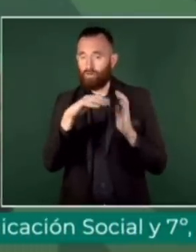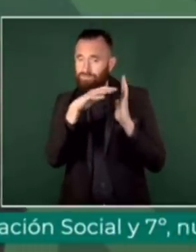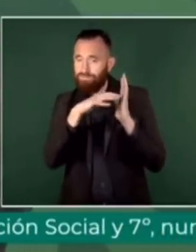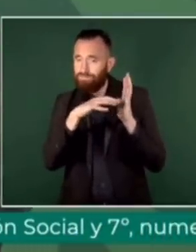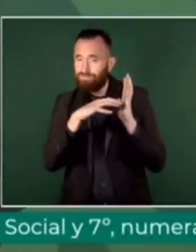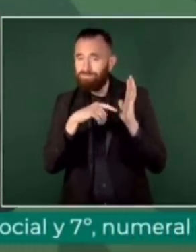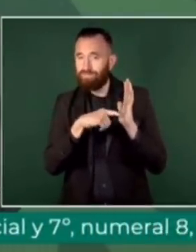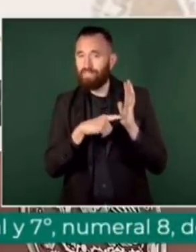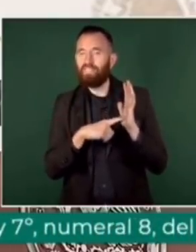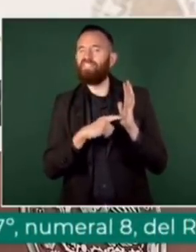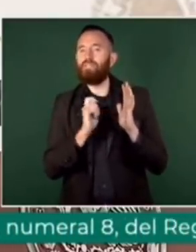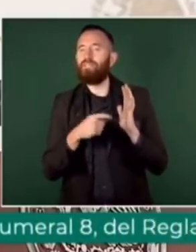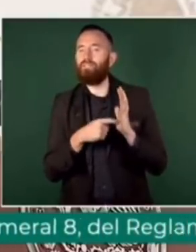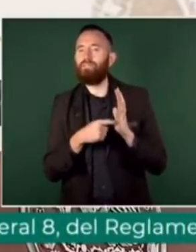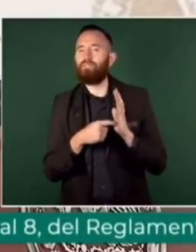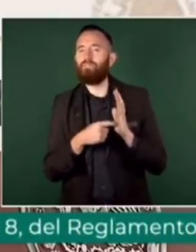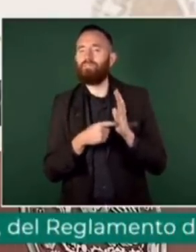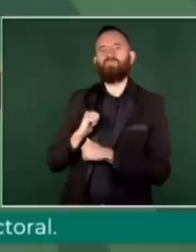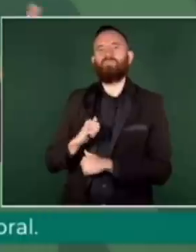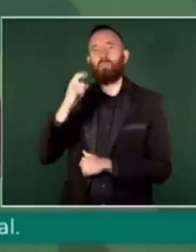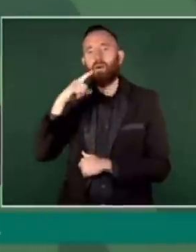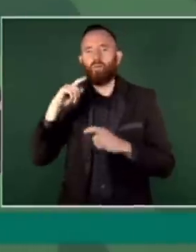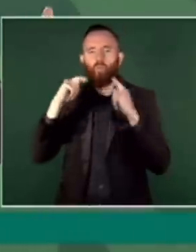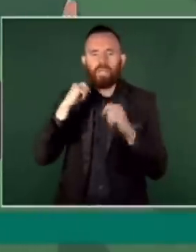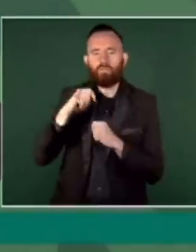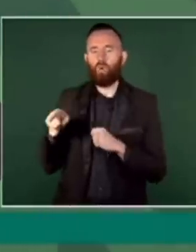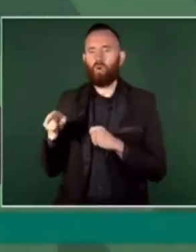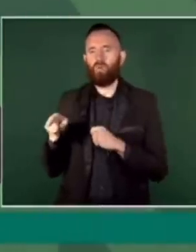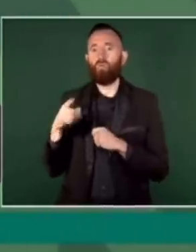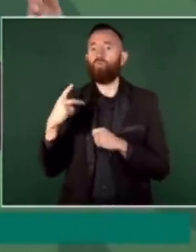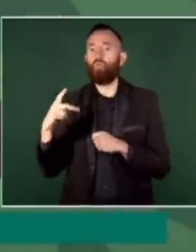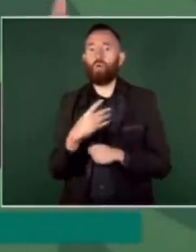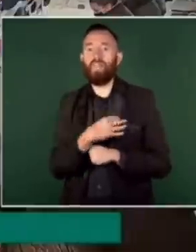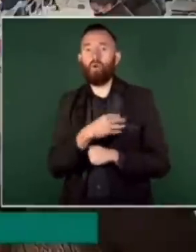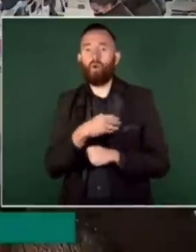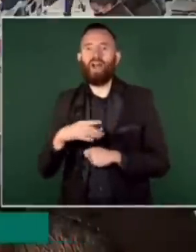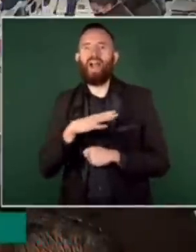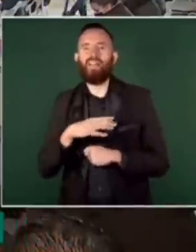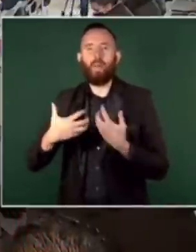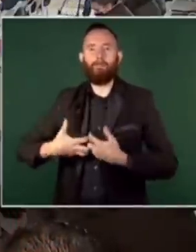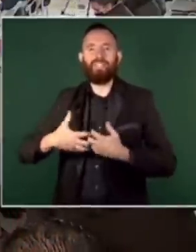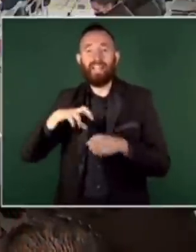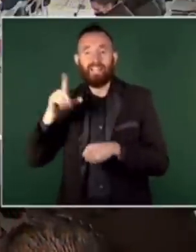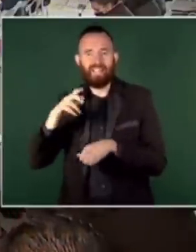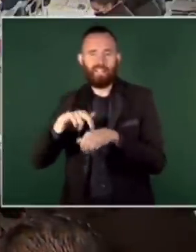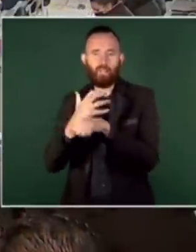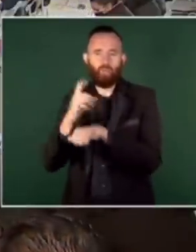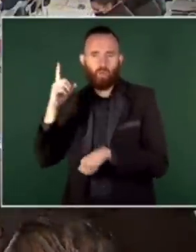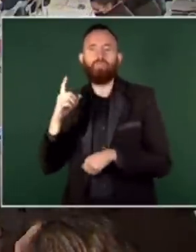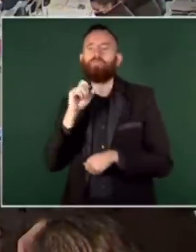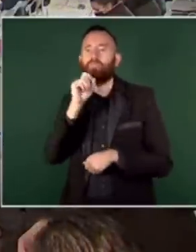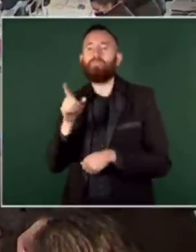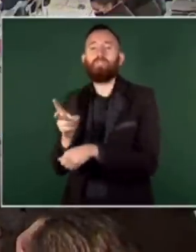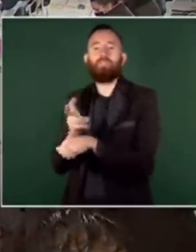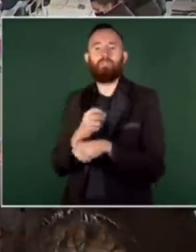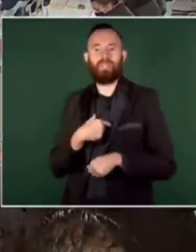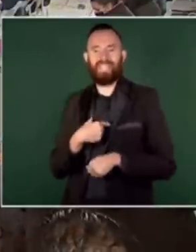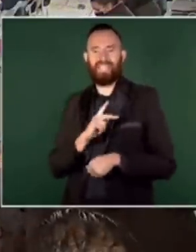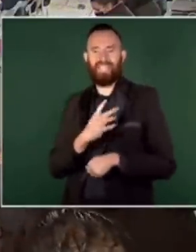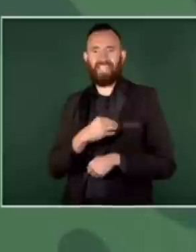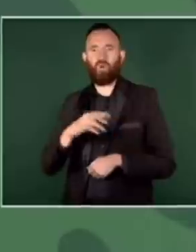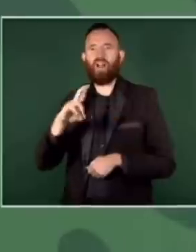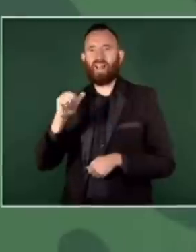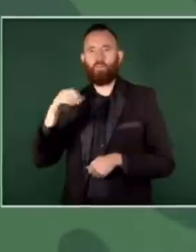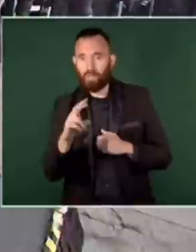que ver con el hecho de que Daniel Chávez y sus hijos tienen una empresa en Estados Unidos y fueron los que invitaron a mi hijo José Ramón a trabajar.